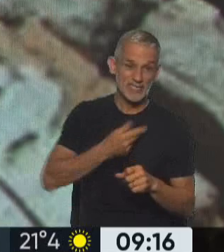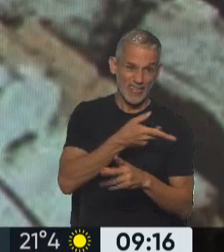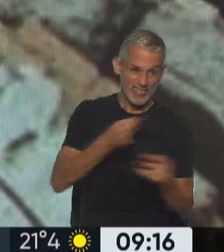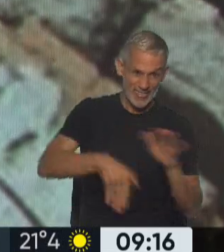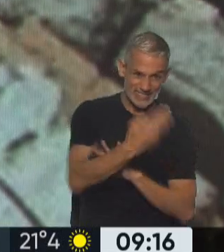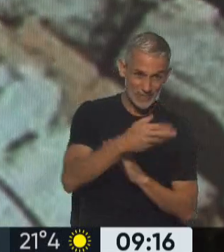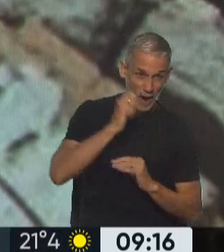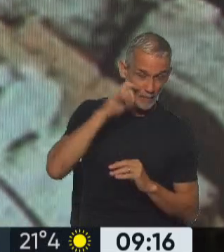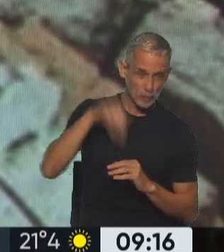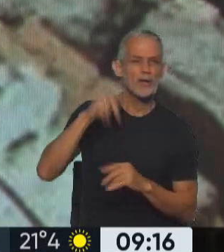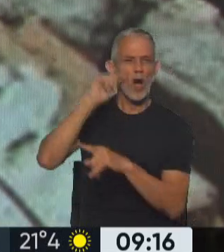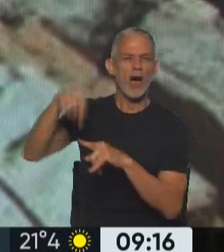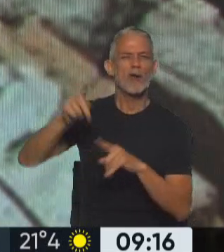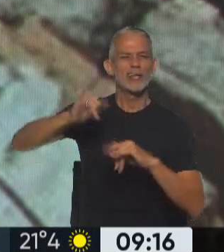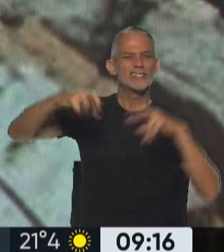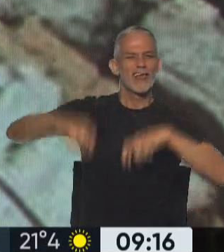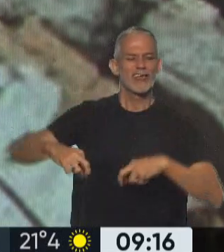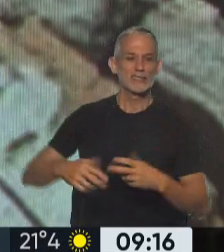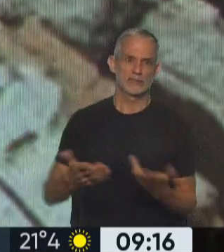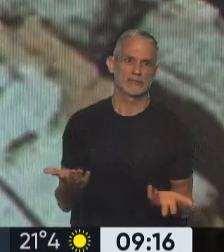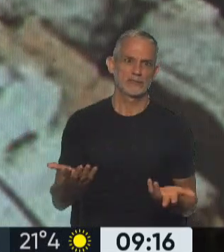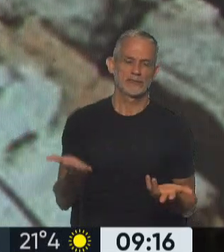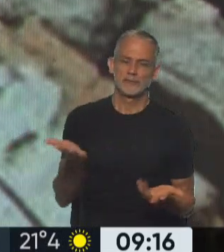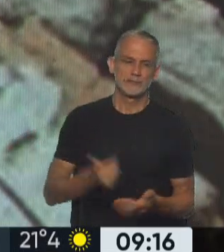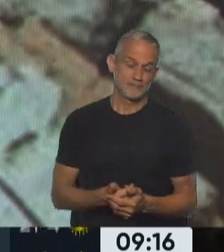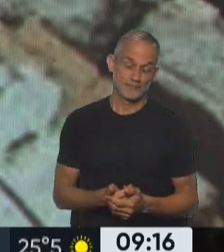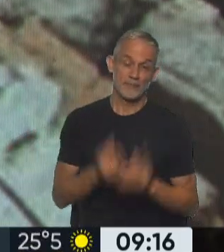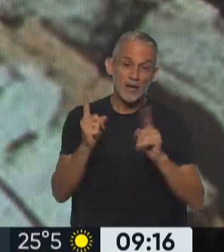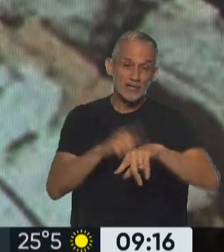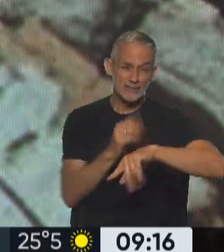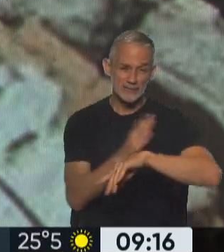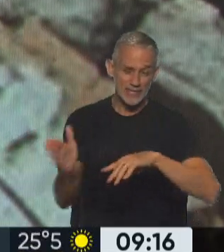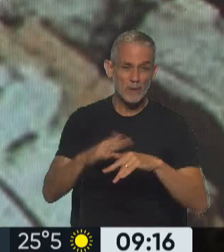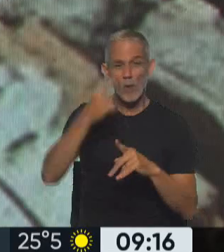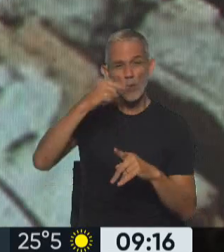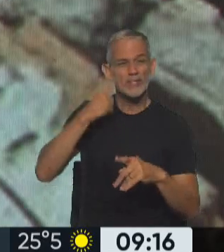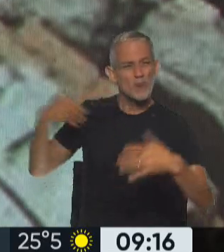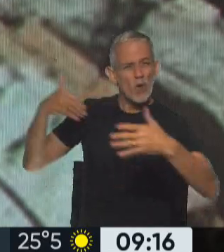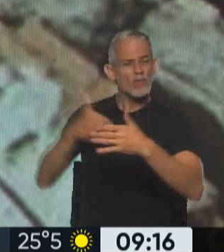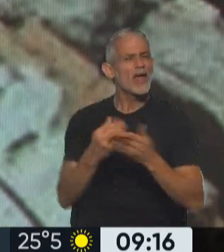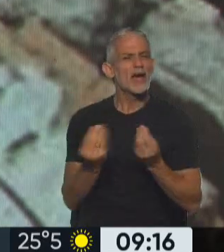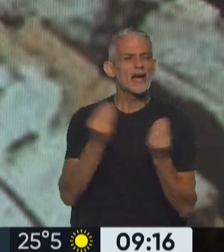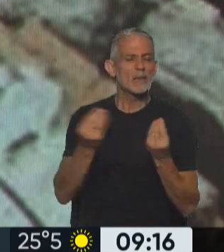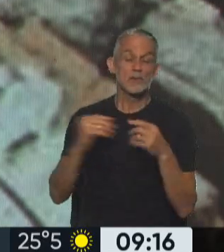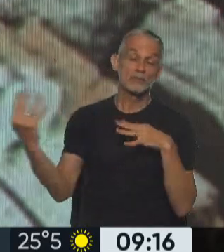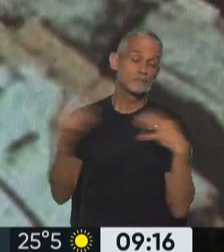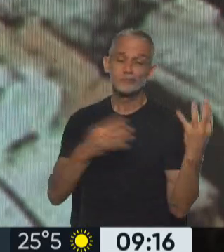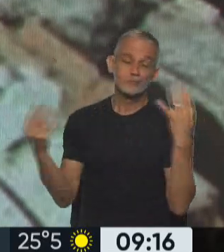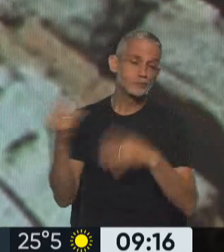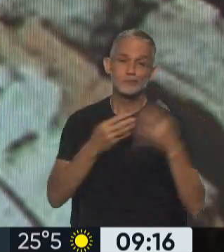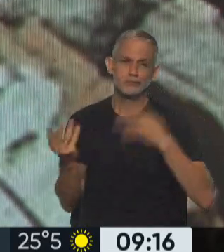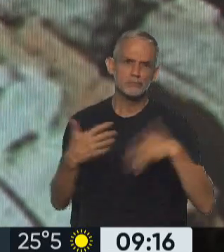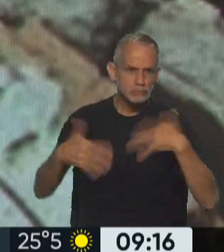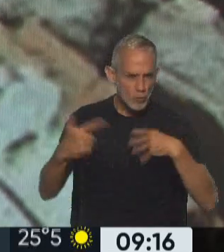que tengamos de que se puedan sentar a negociar. Mientras tanto, en estos últimos días se produjeron combates